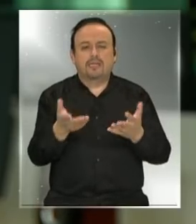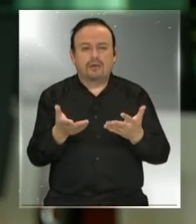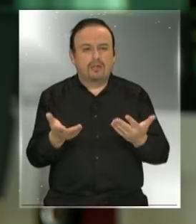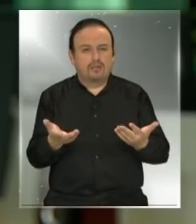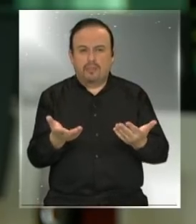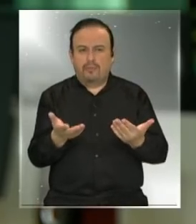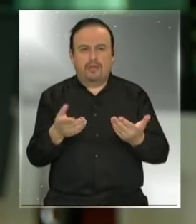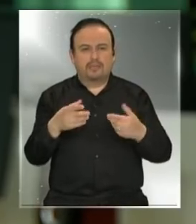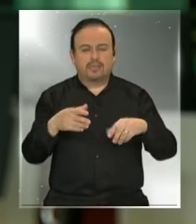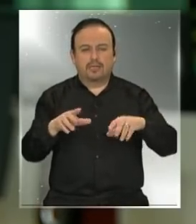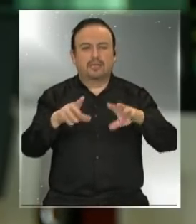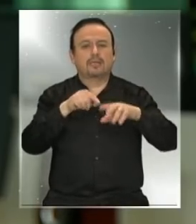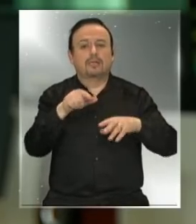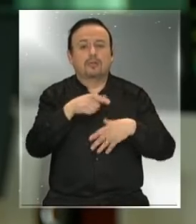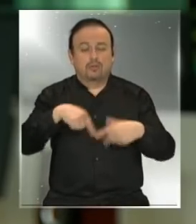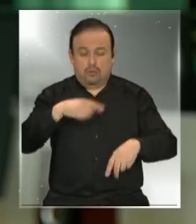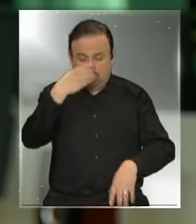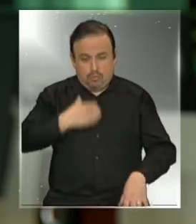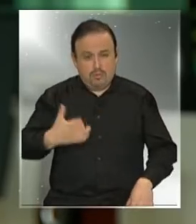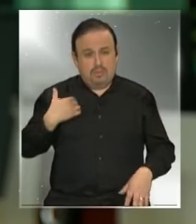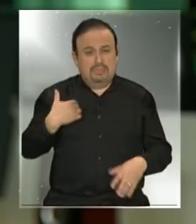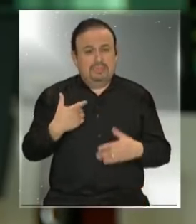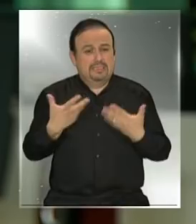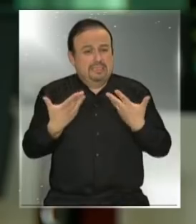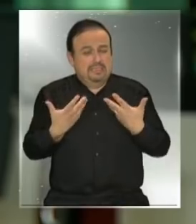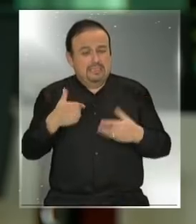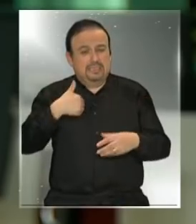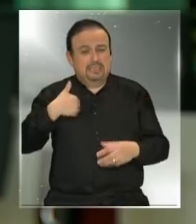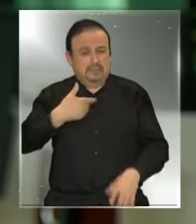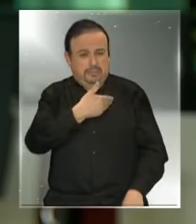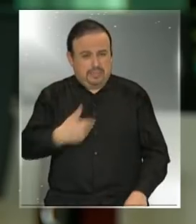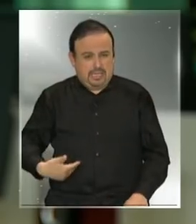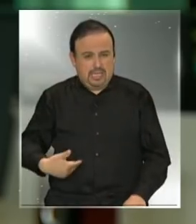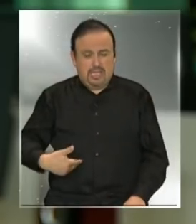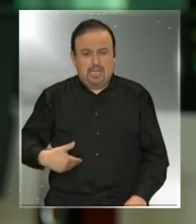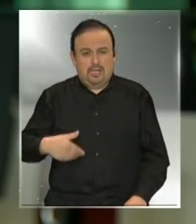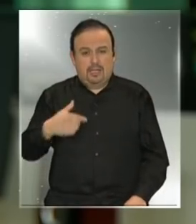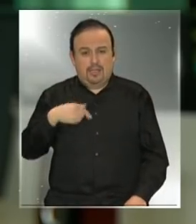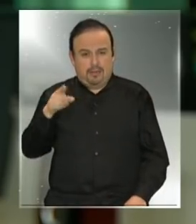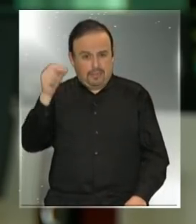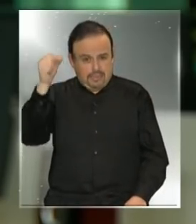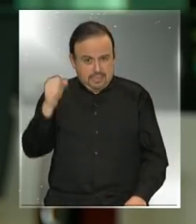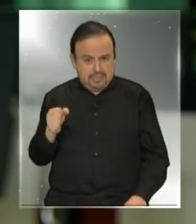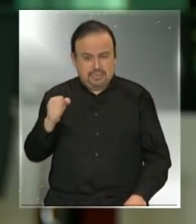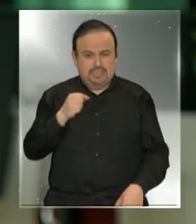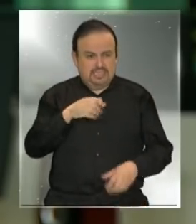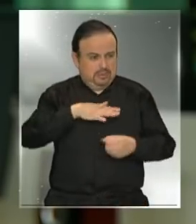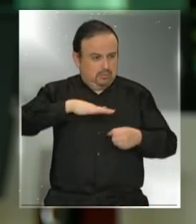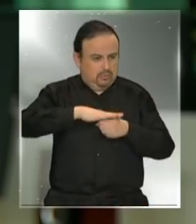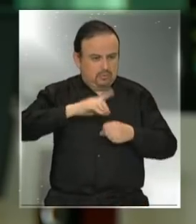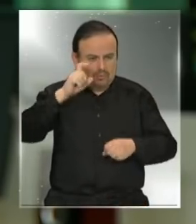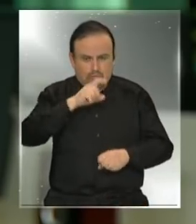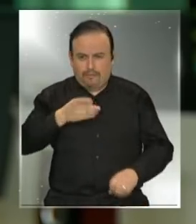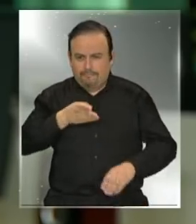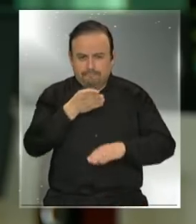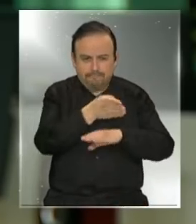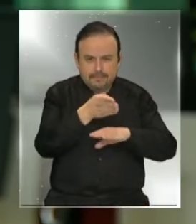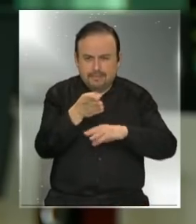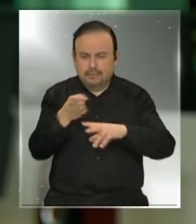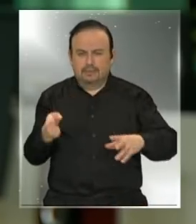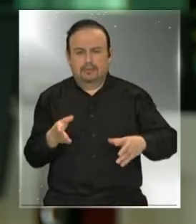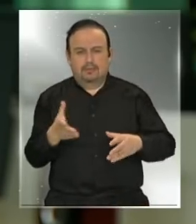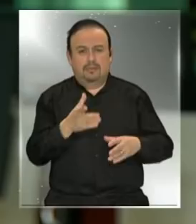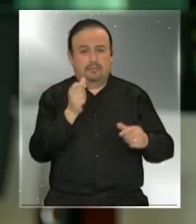en sus dramas humanos me encantaría ver al presidente en situaciones críticas visitando a